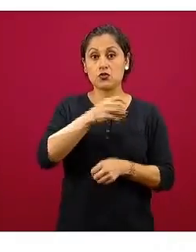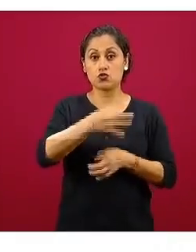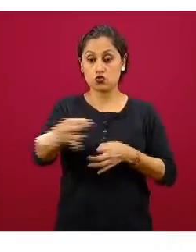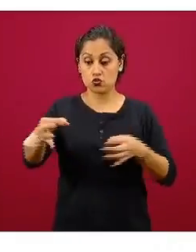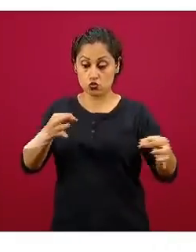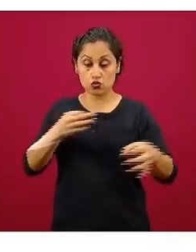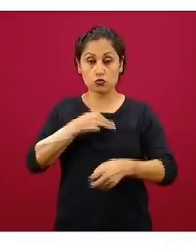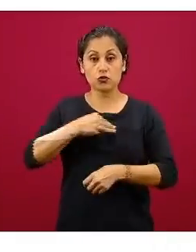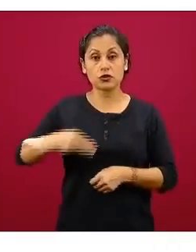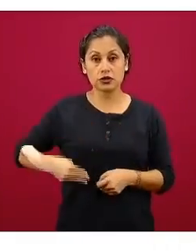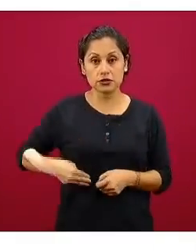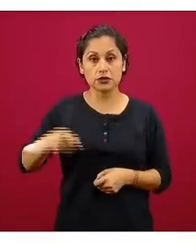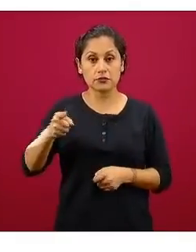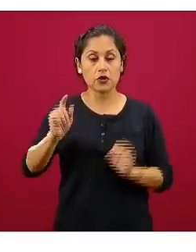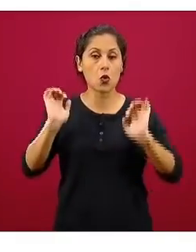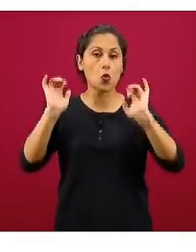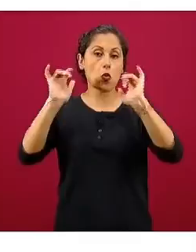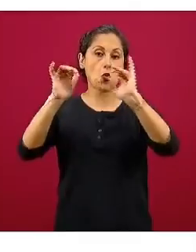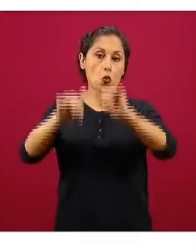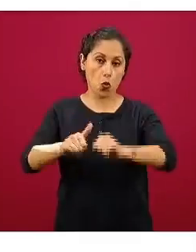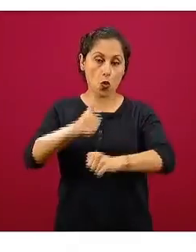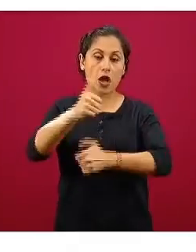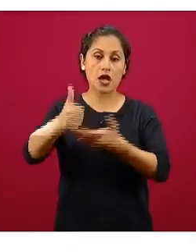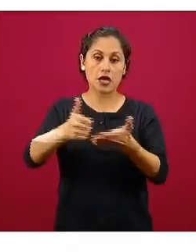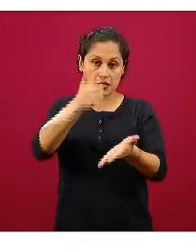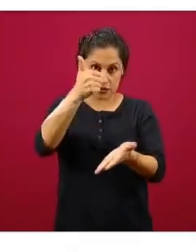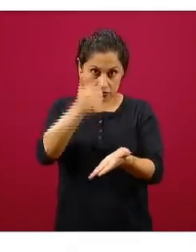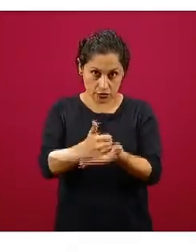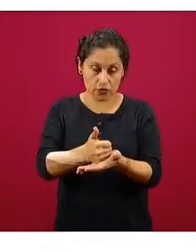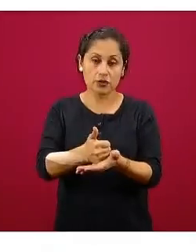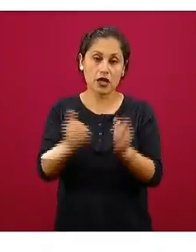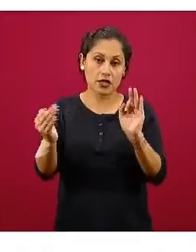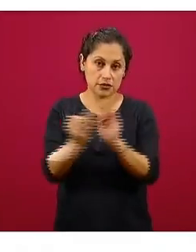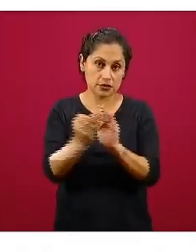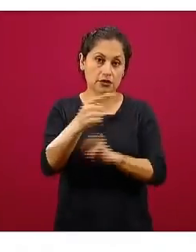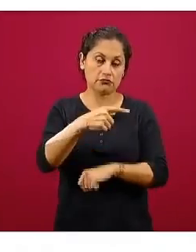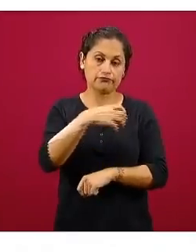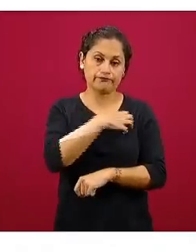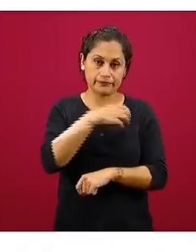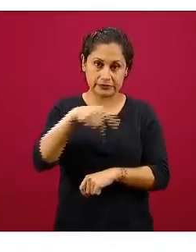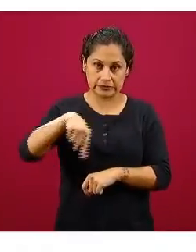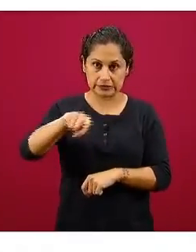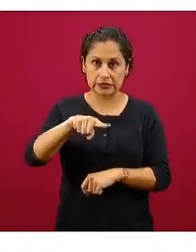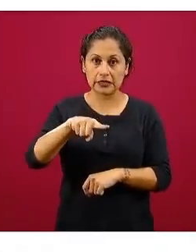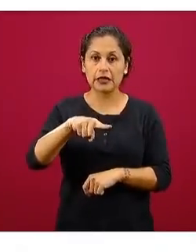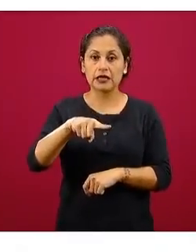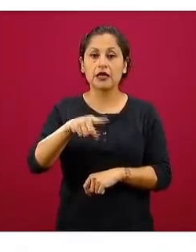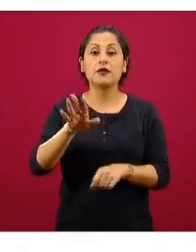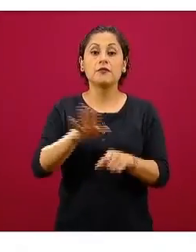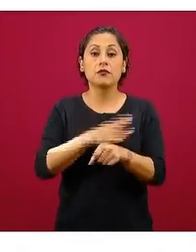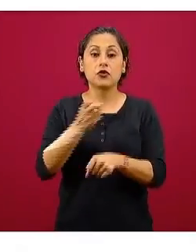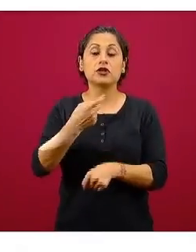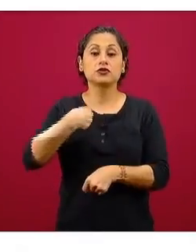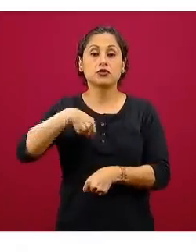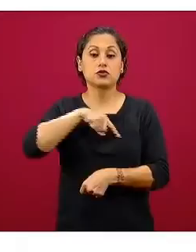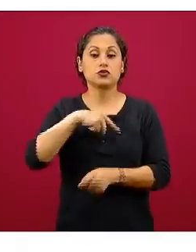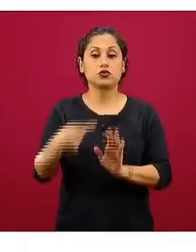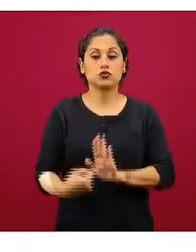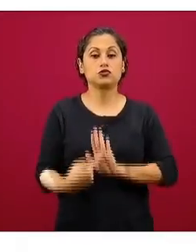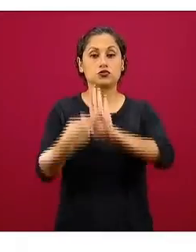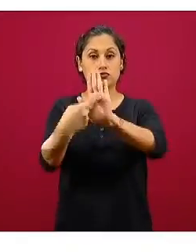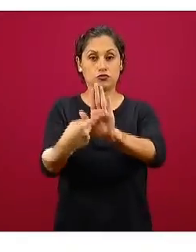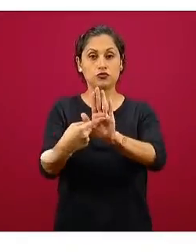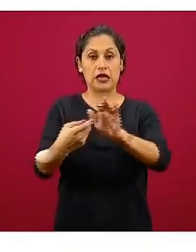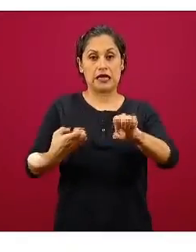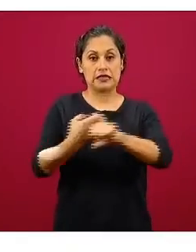mayoría concurren a las zonas más pobladas, destacadamente la capital, de modo que lo preferimos presentar para todo el